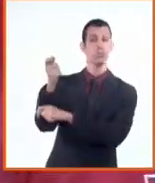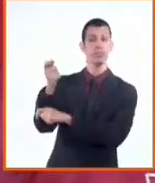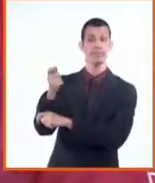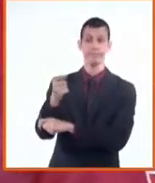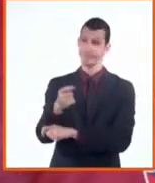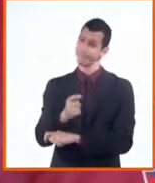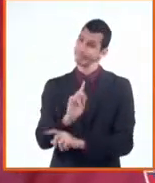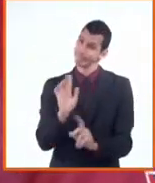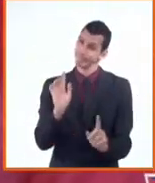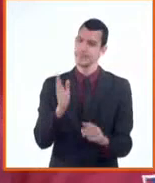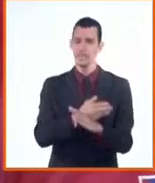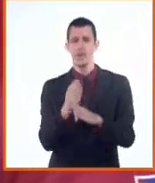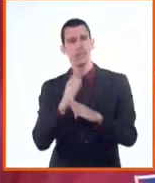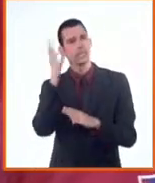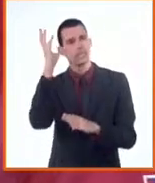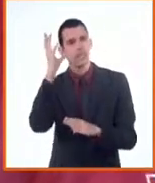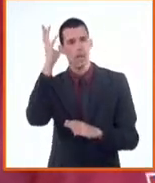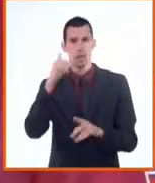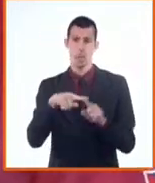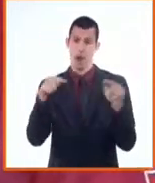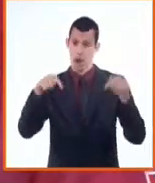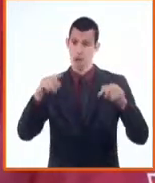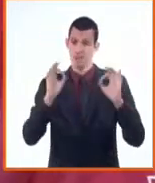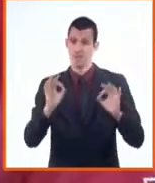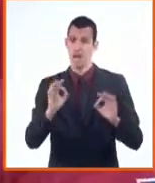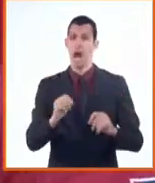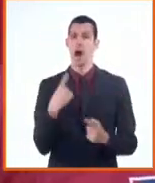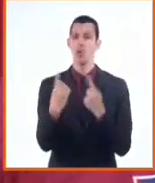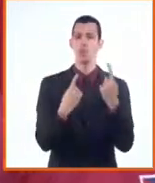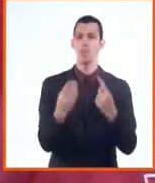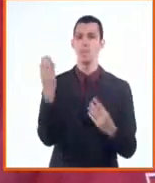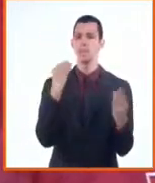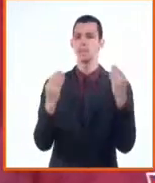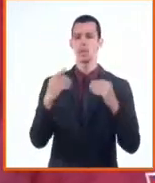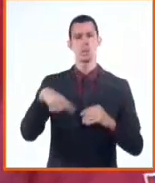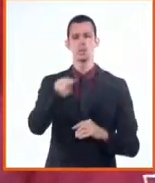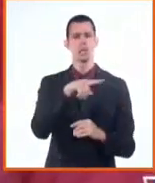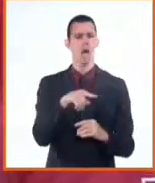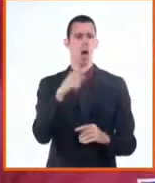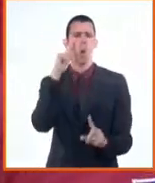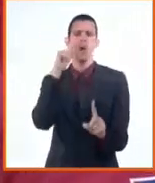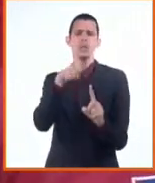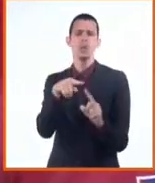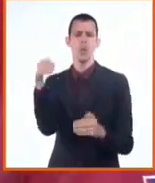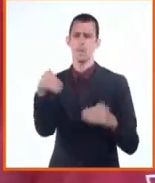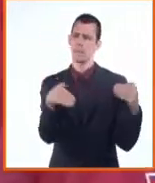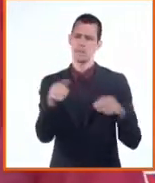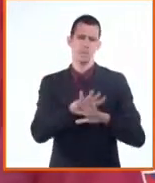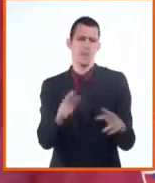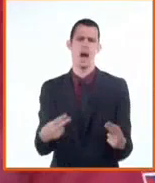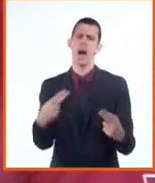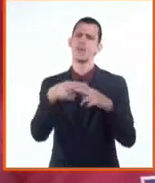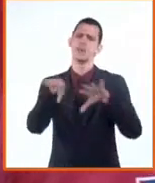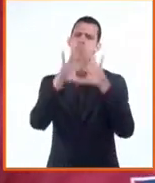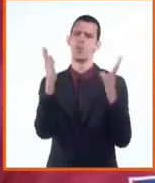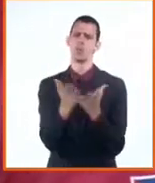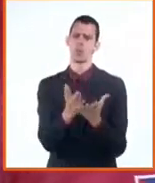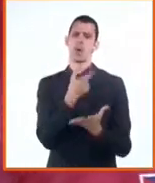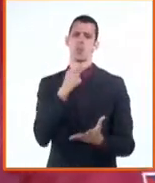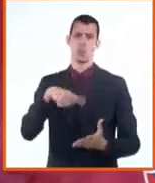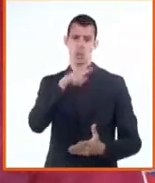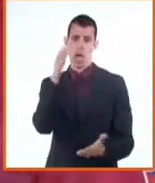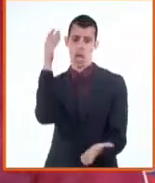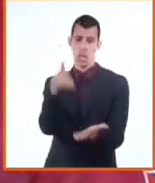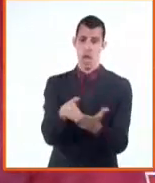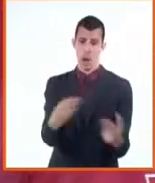nos decían ustedes van al clásico a participar ustedes no pueden ganar un juego en el primer clásico mundial y nosotros